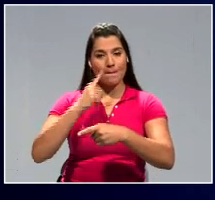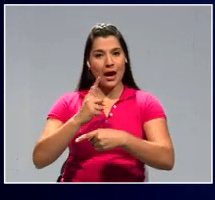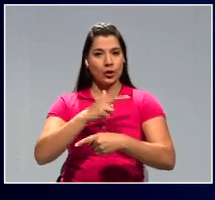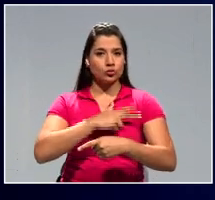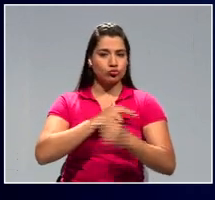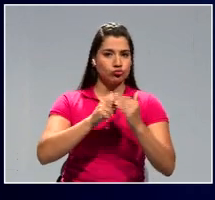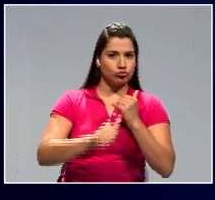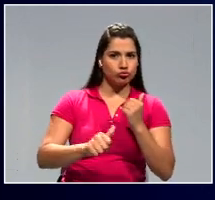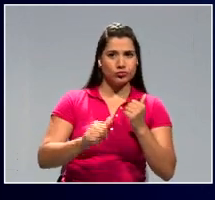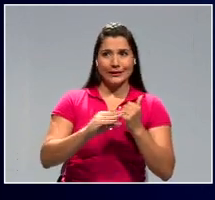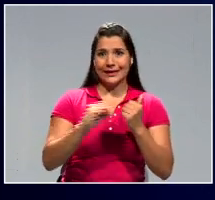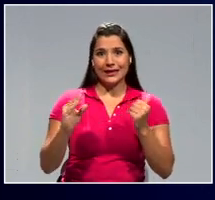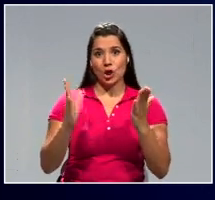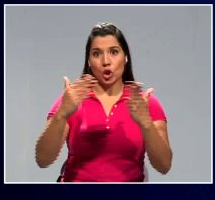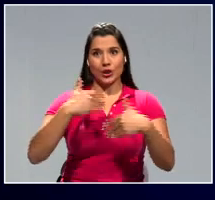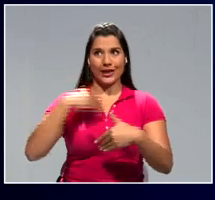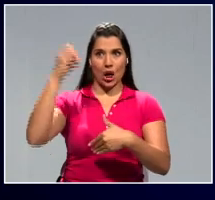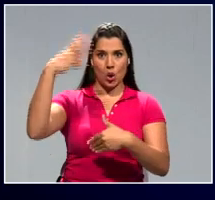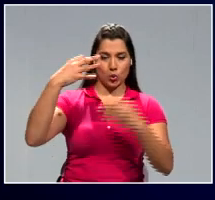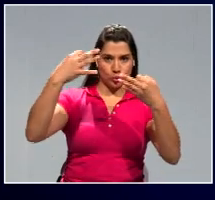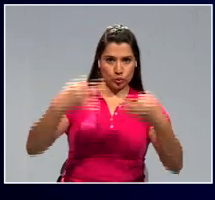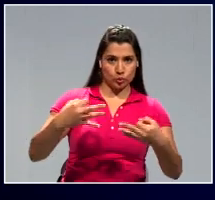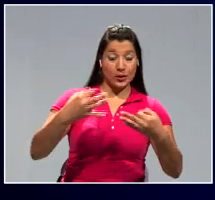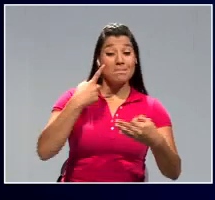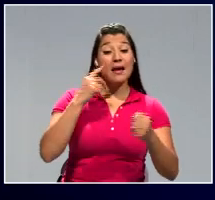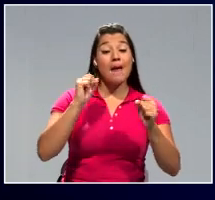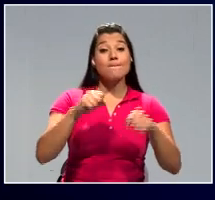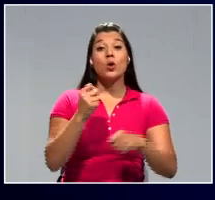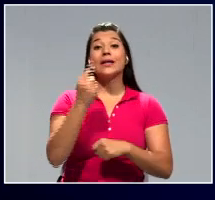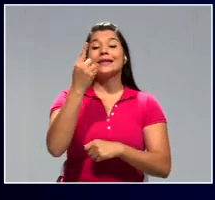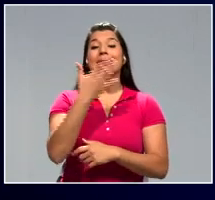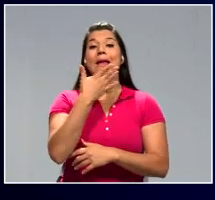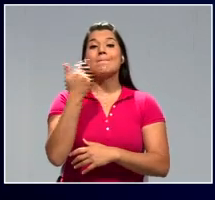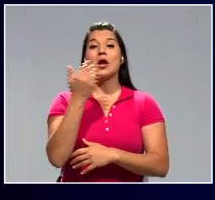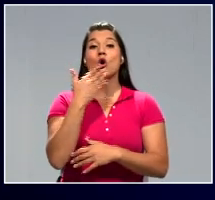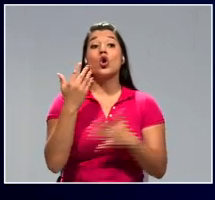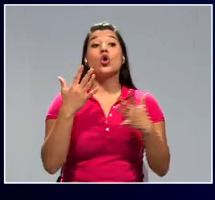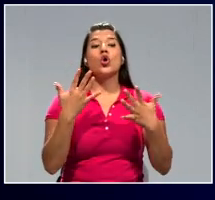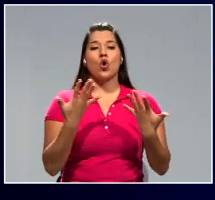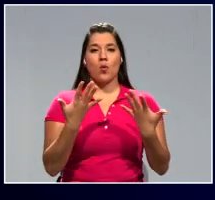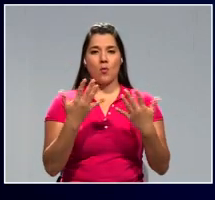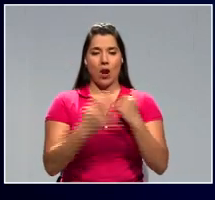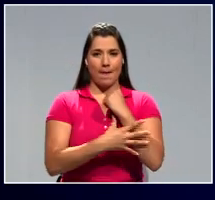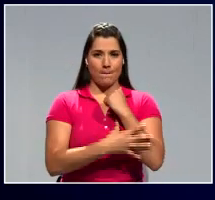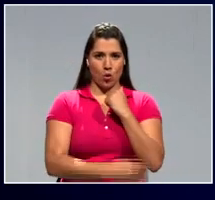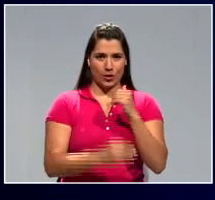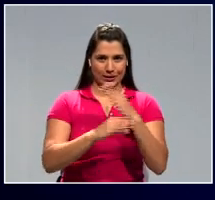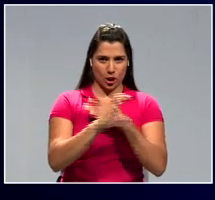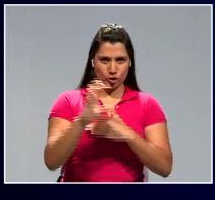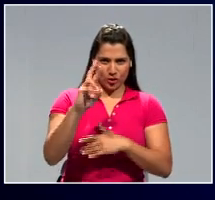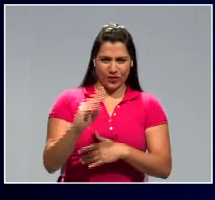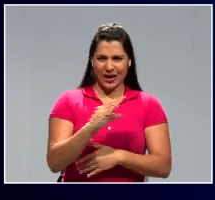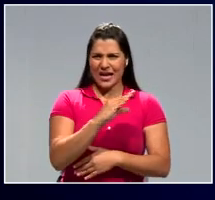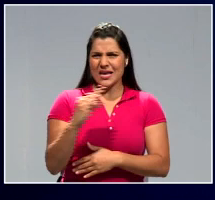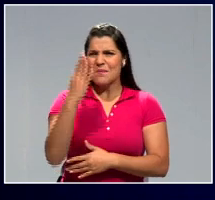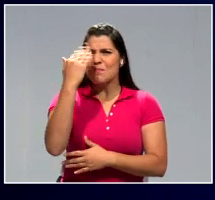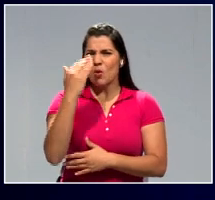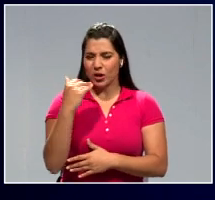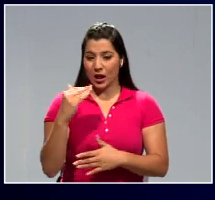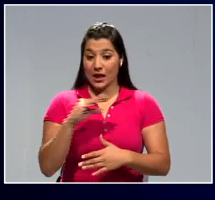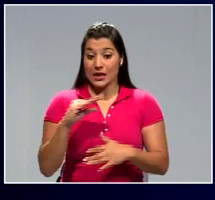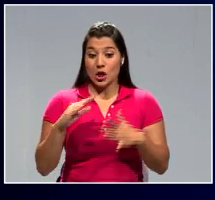eléctrica. Para entender mejor las dimensiones de la pobreza en el país y las razones por las que el